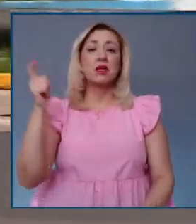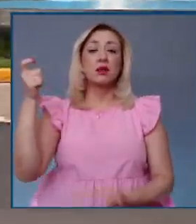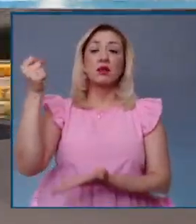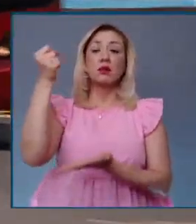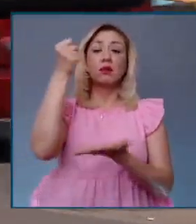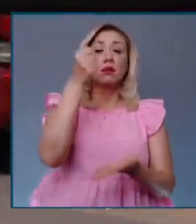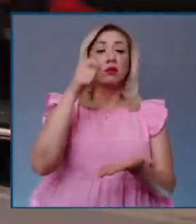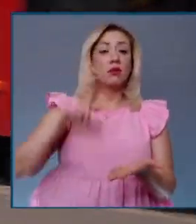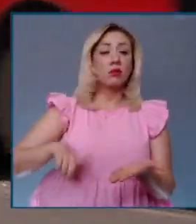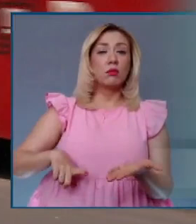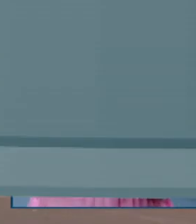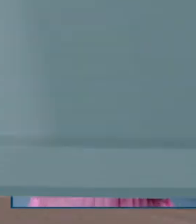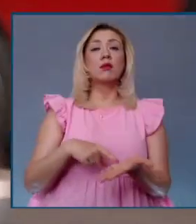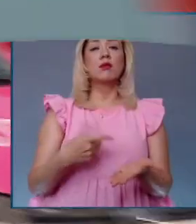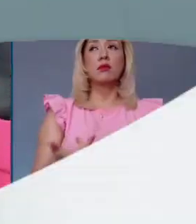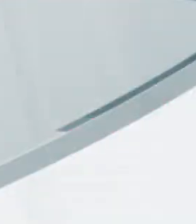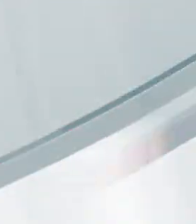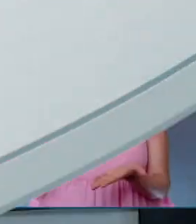Constitución.